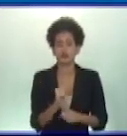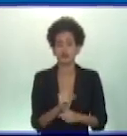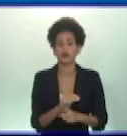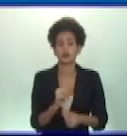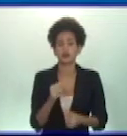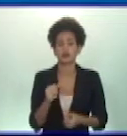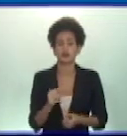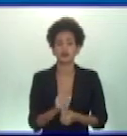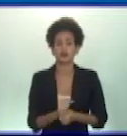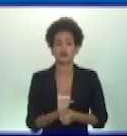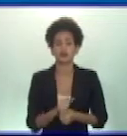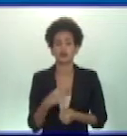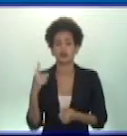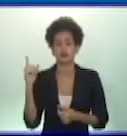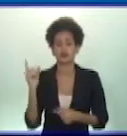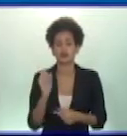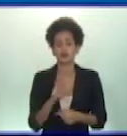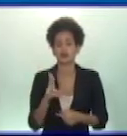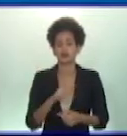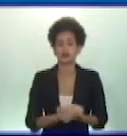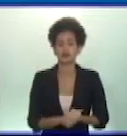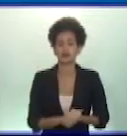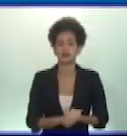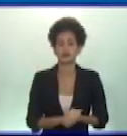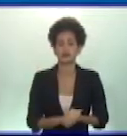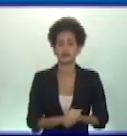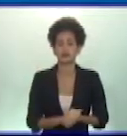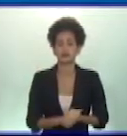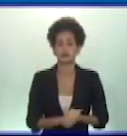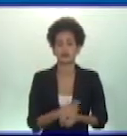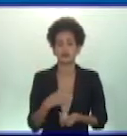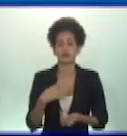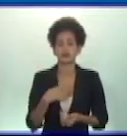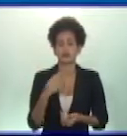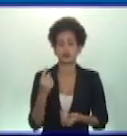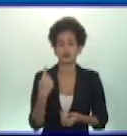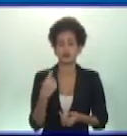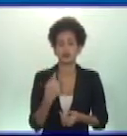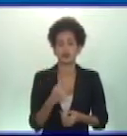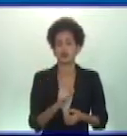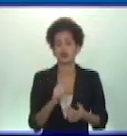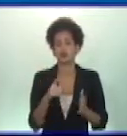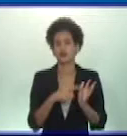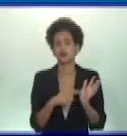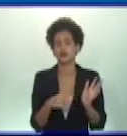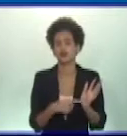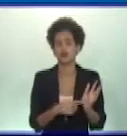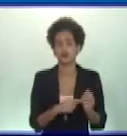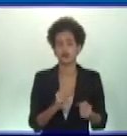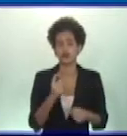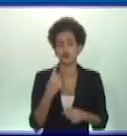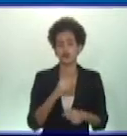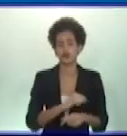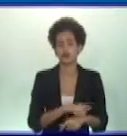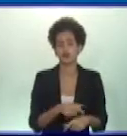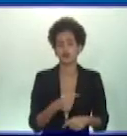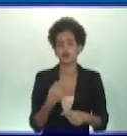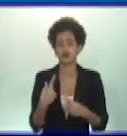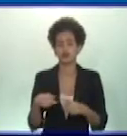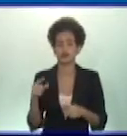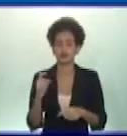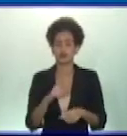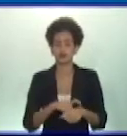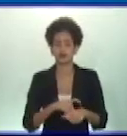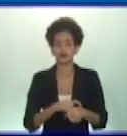trabajar con esta unidad. Por lo tanto, tenemos los datos expresados en hora y minuto. Siguiendo esta línea, tenemos que convertir